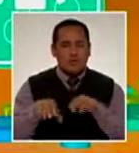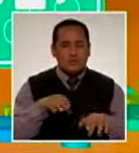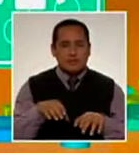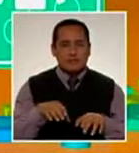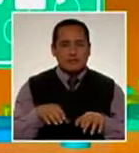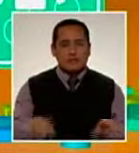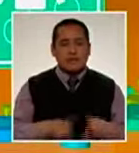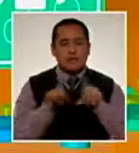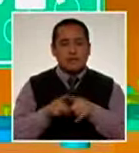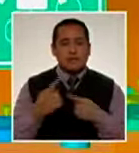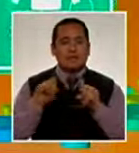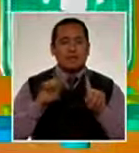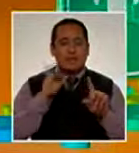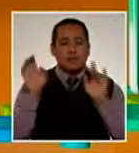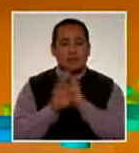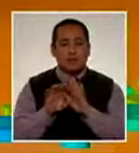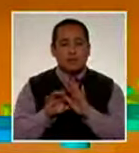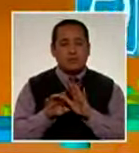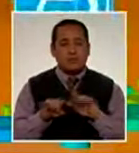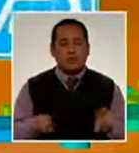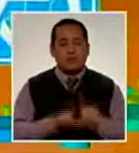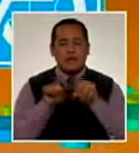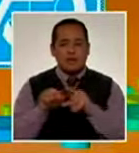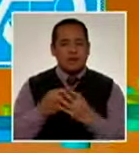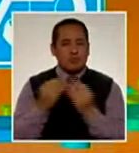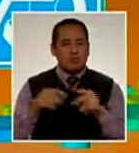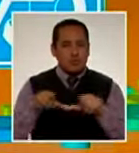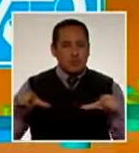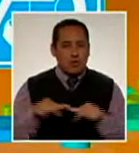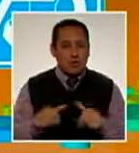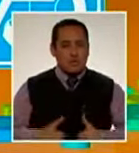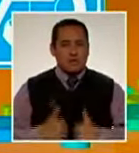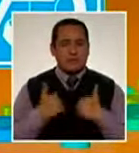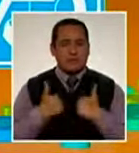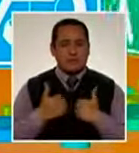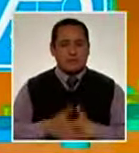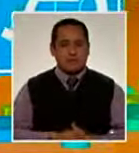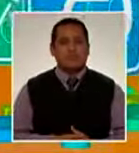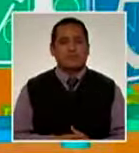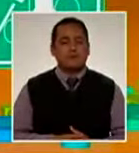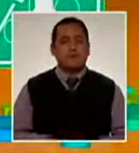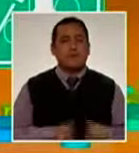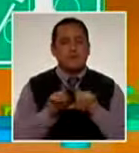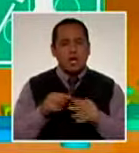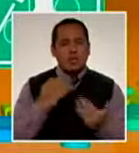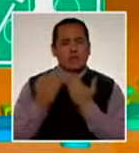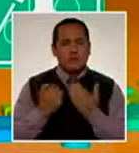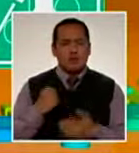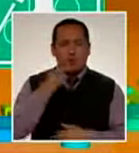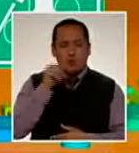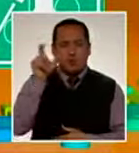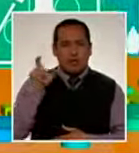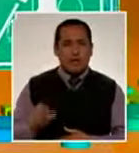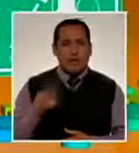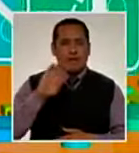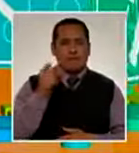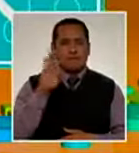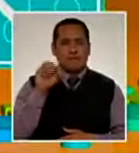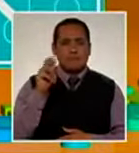a difference in many aspects of life. Conversaremos con Bárbara Ventura,